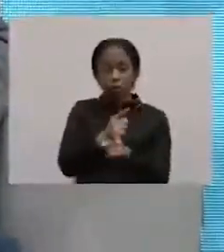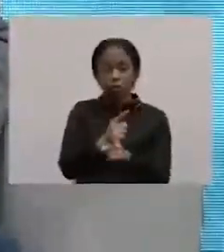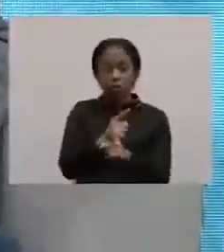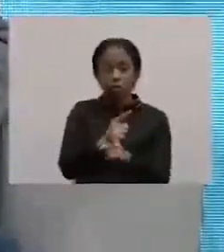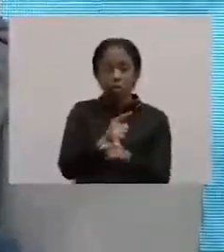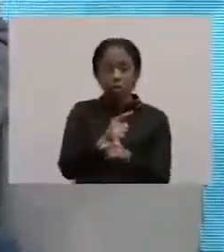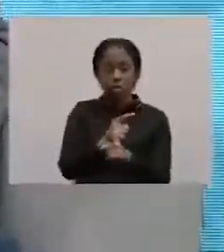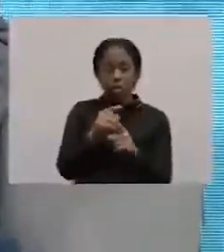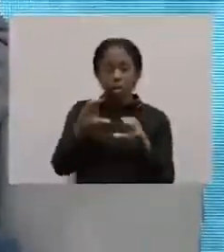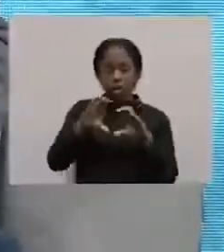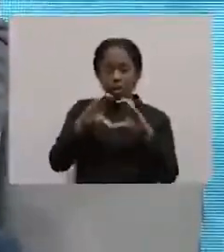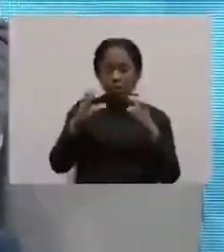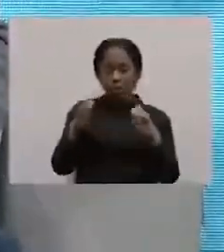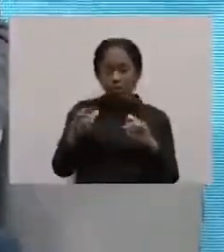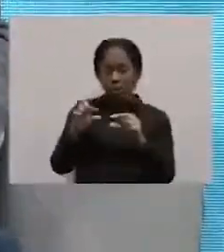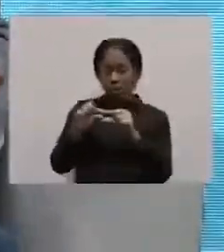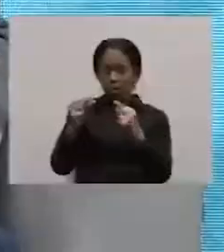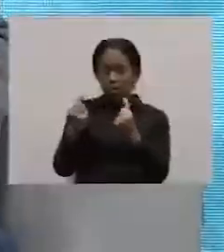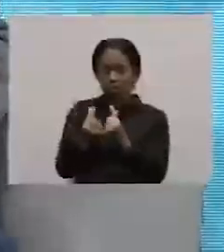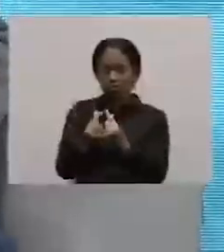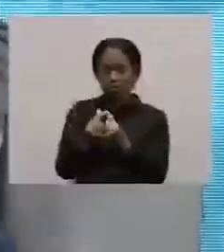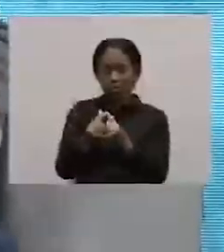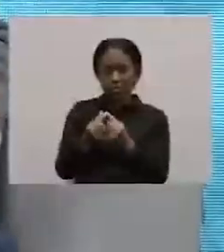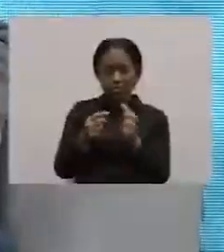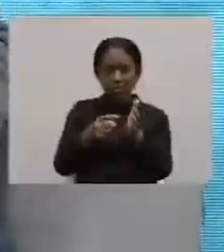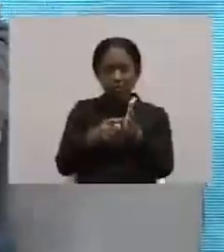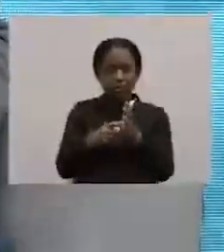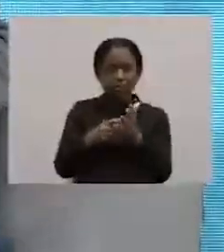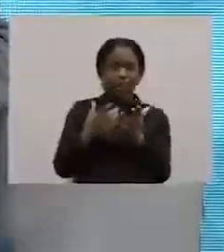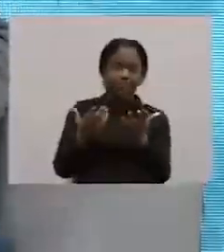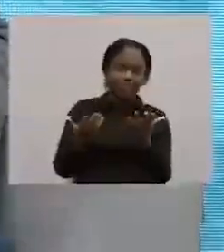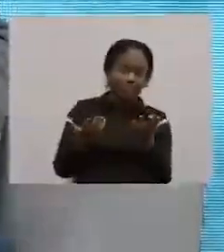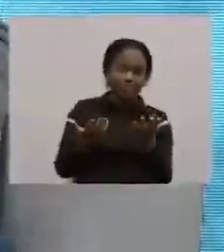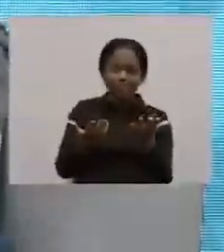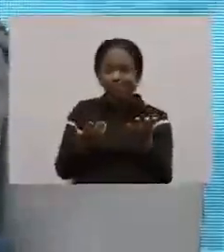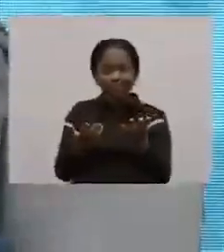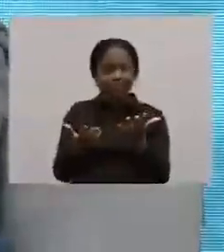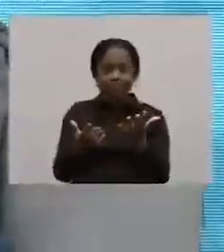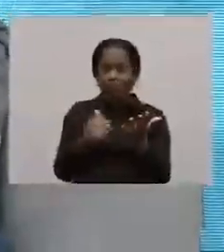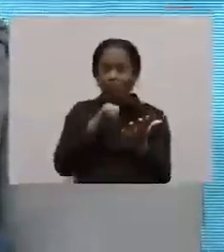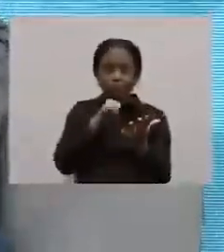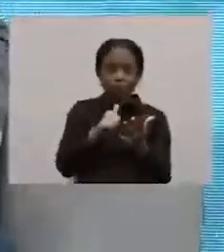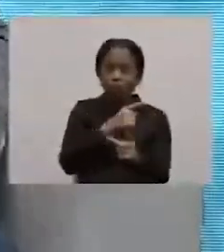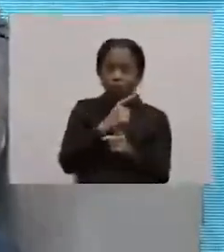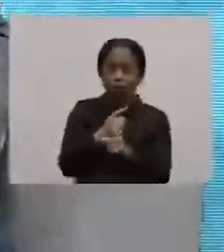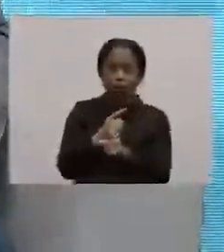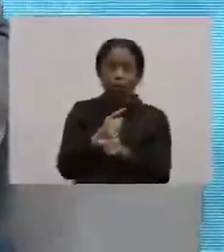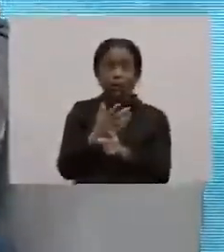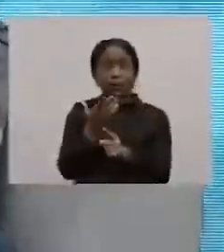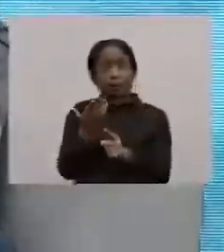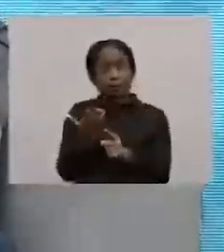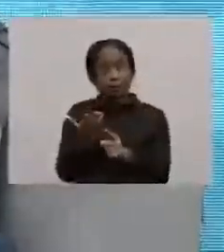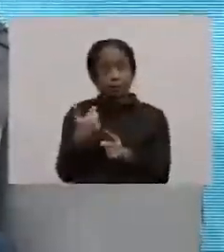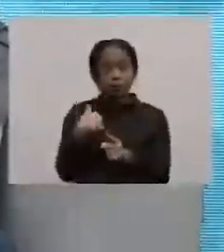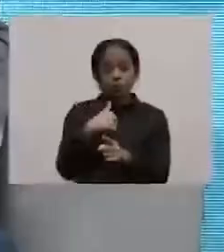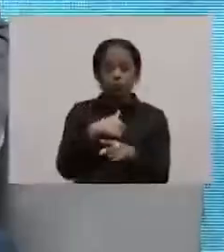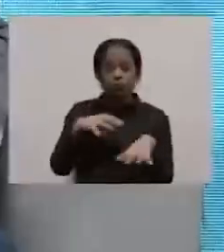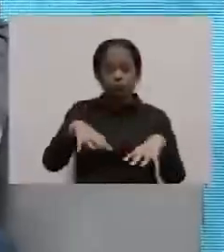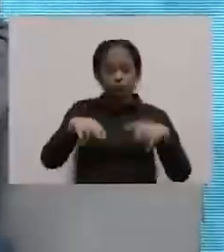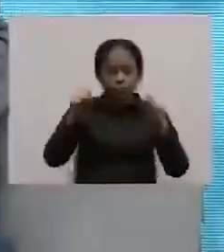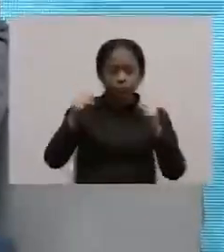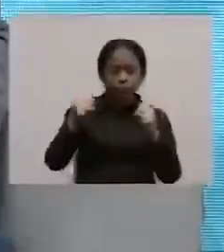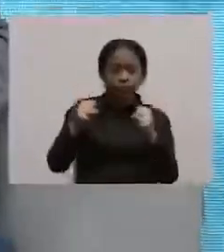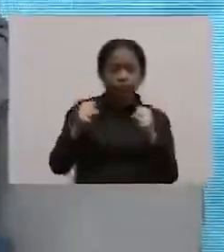colegiación obligatoria. Entonces, en virtud de eso, no queda más a uno que asumir como tal,